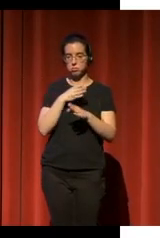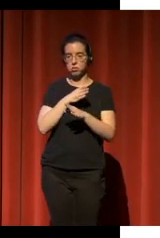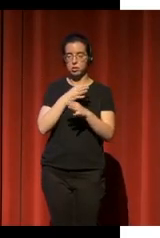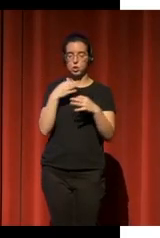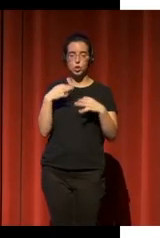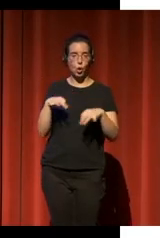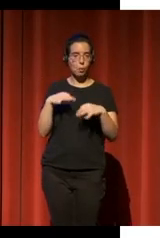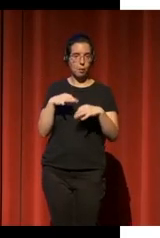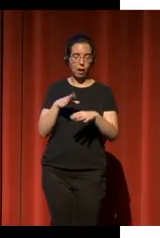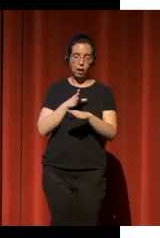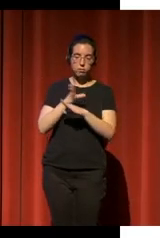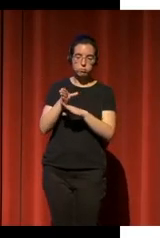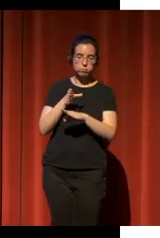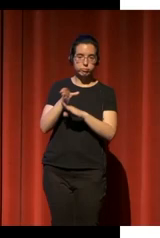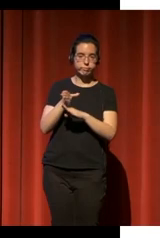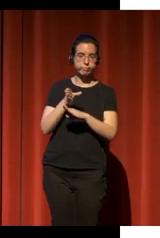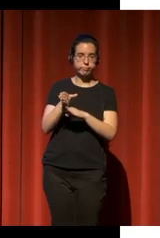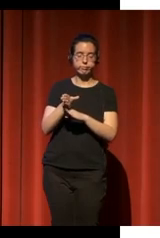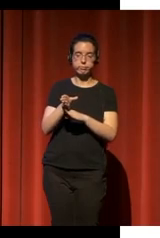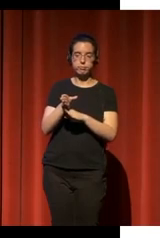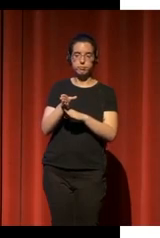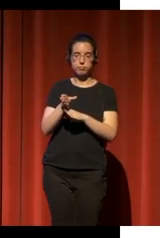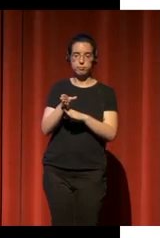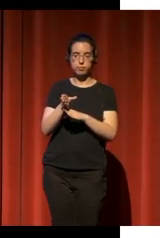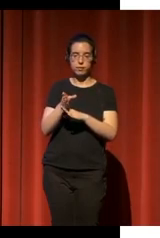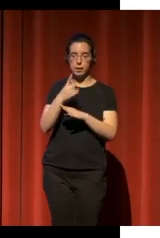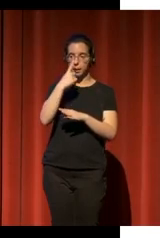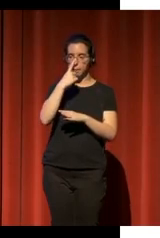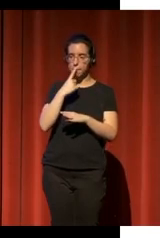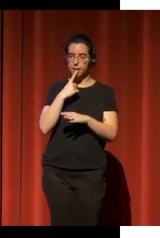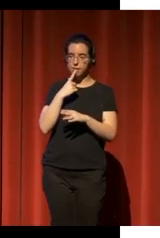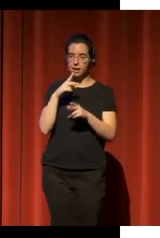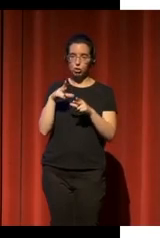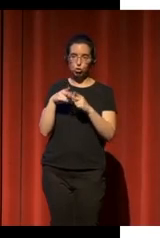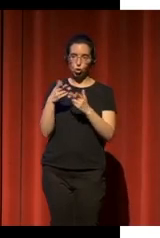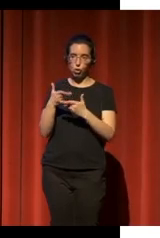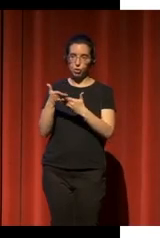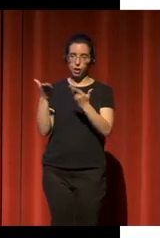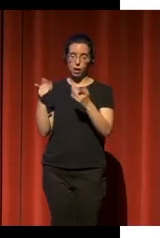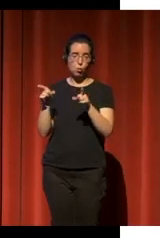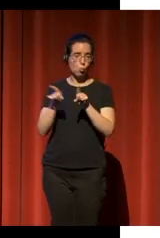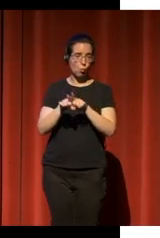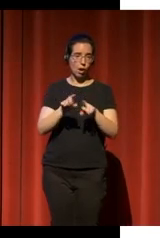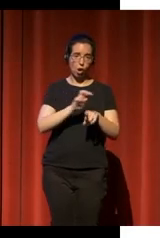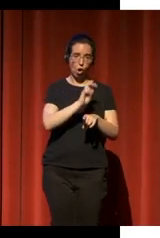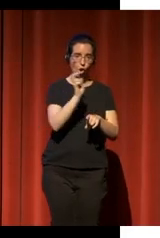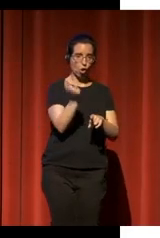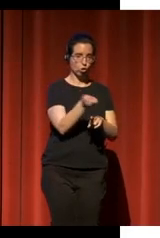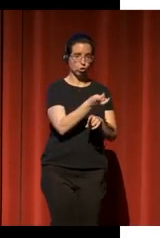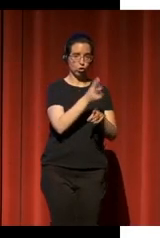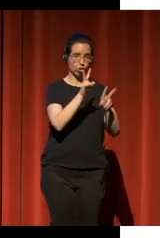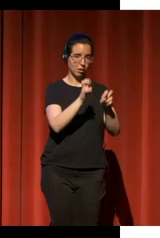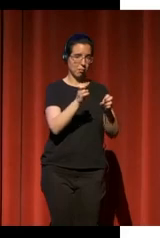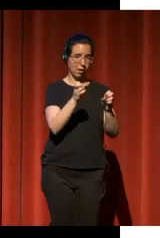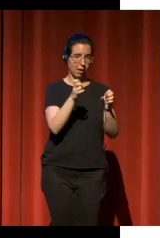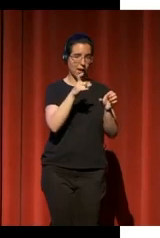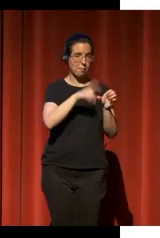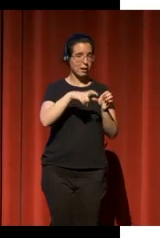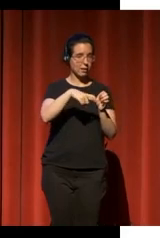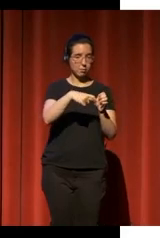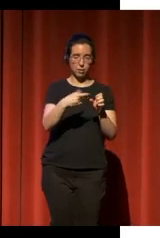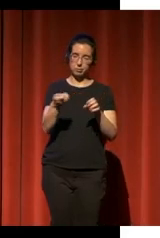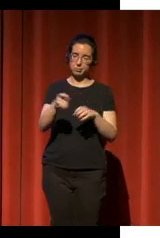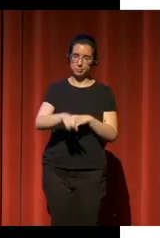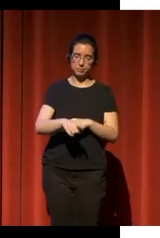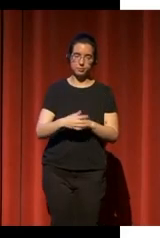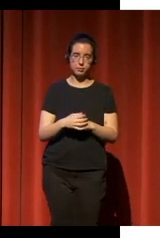se implica el mismo tipo de perfil social que se implica en otras prácticas de participación ciudadana vale si